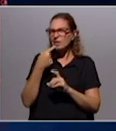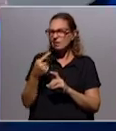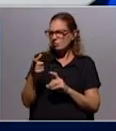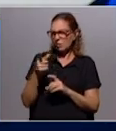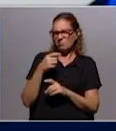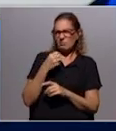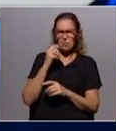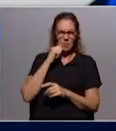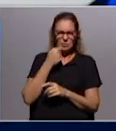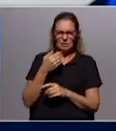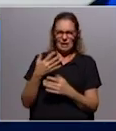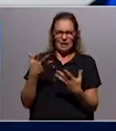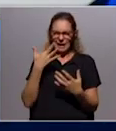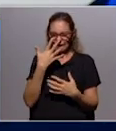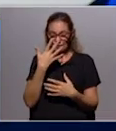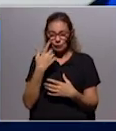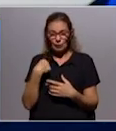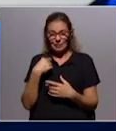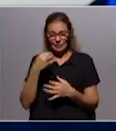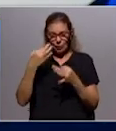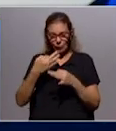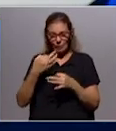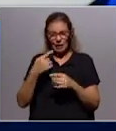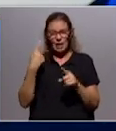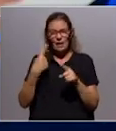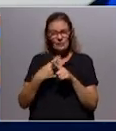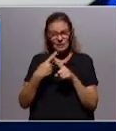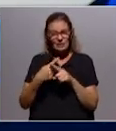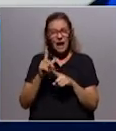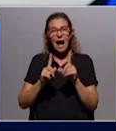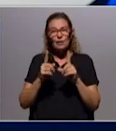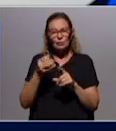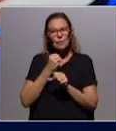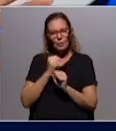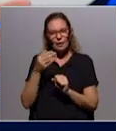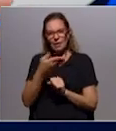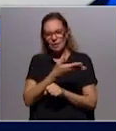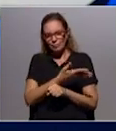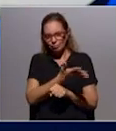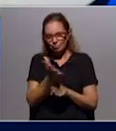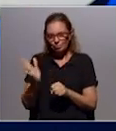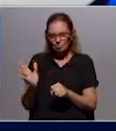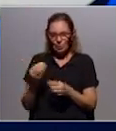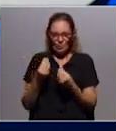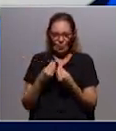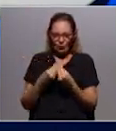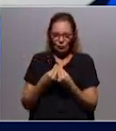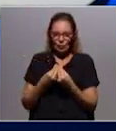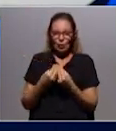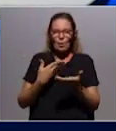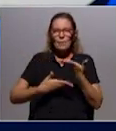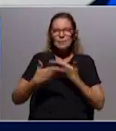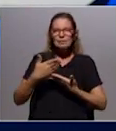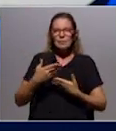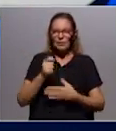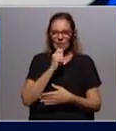si yo estoy seguro que conocéis la mitad de lo que implica esta fiesta algo de eso te puede gustar porque el abanico es impresionante compartimos entonces la primera